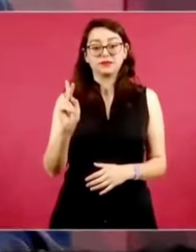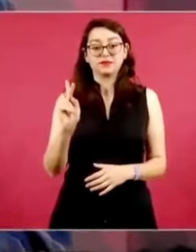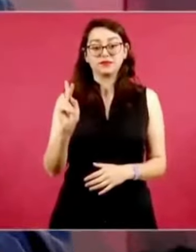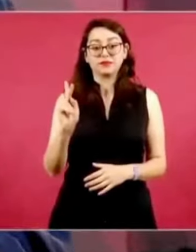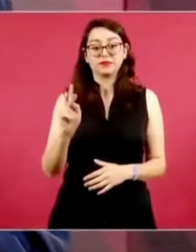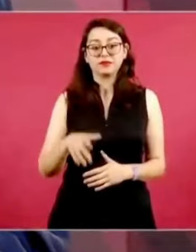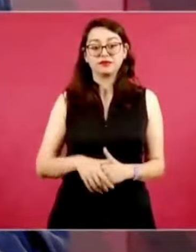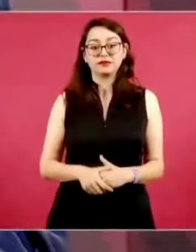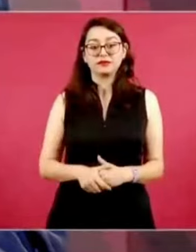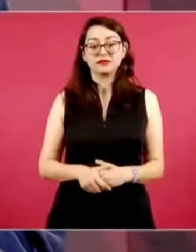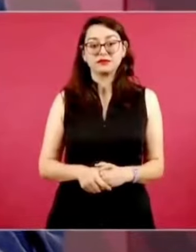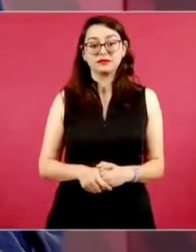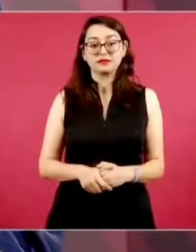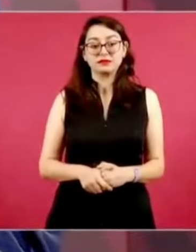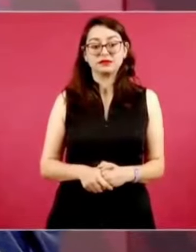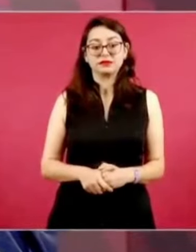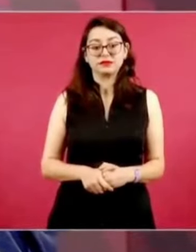este